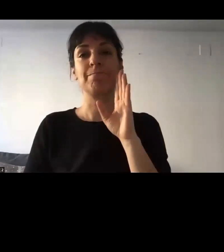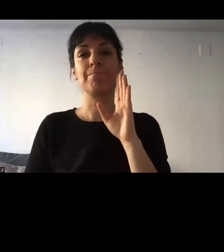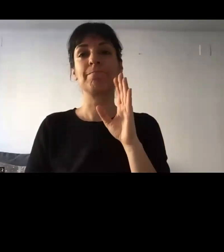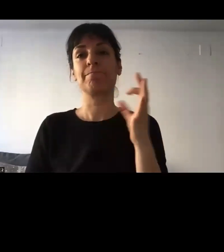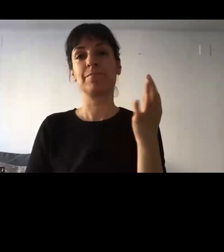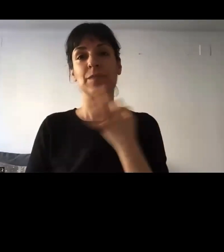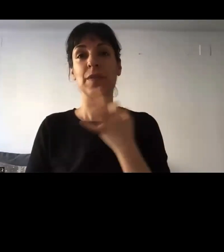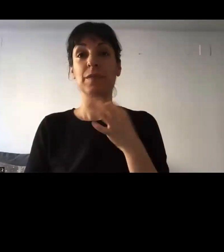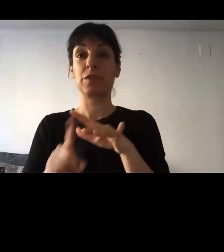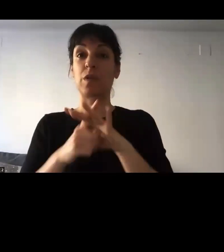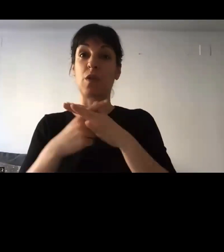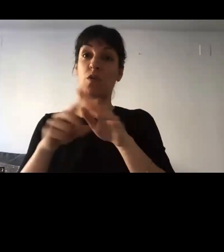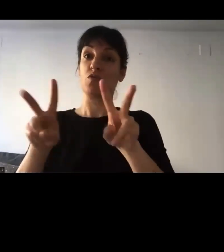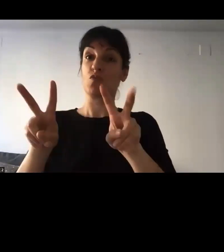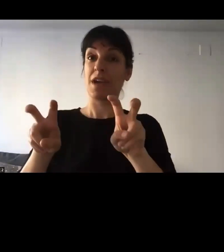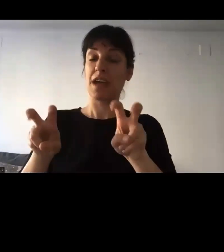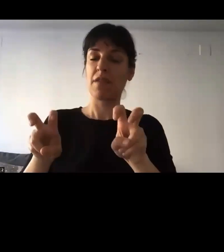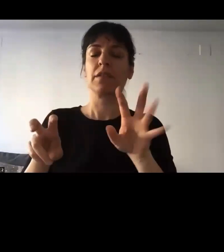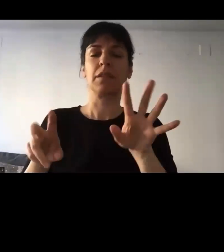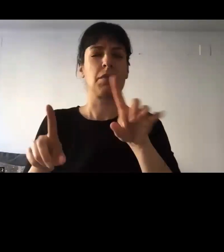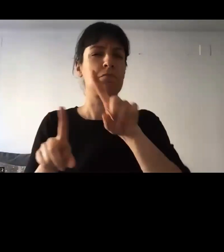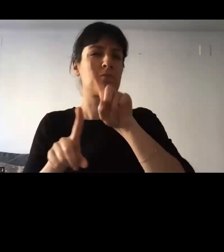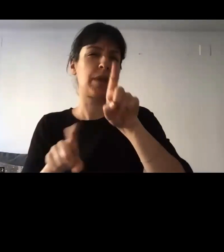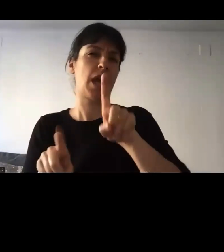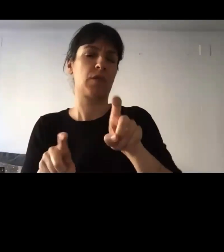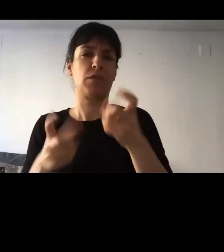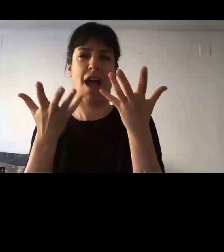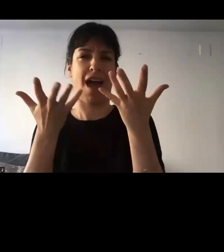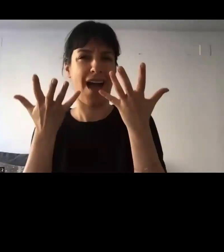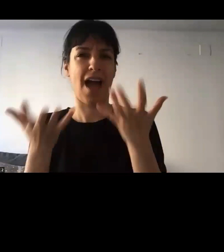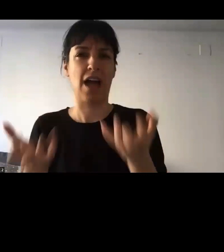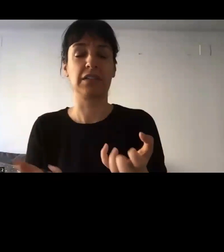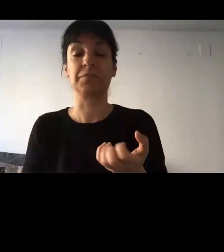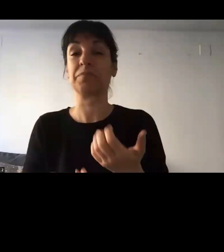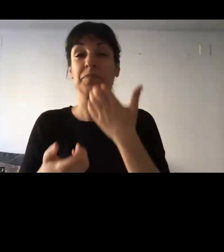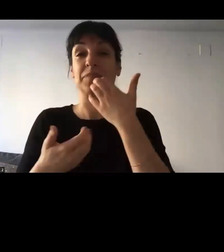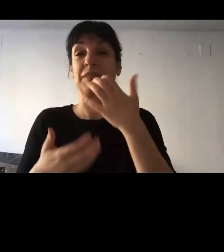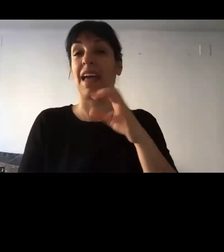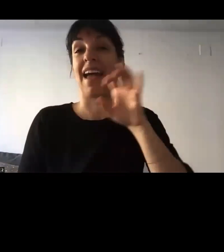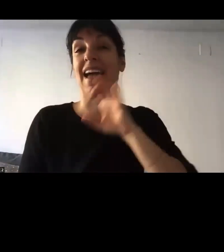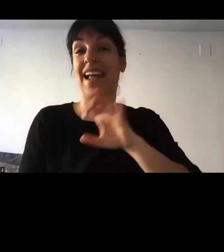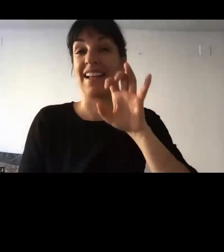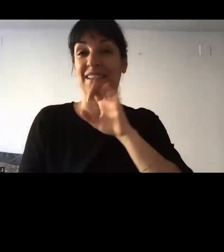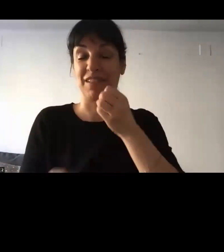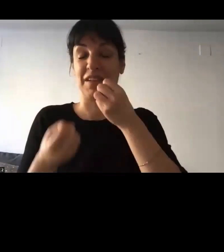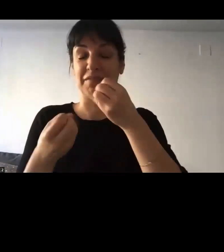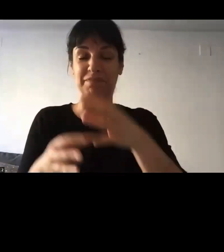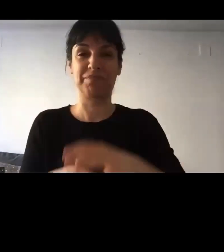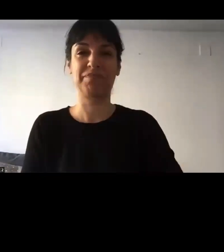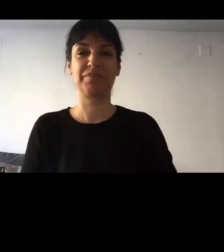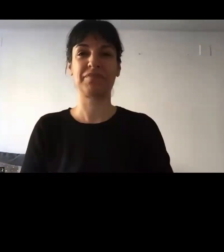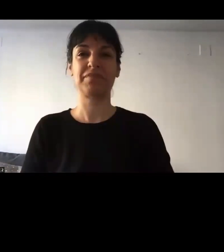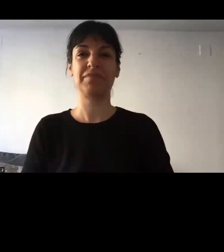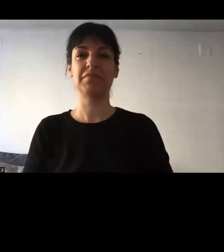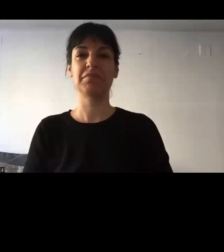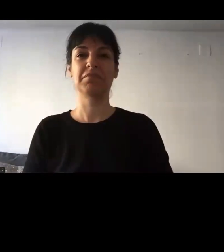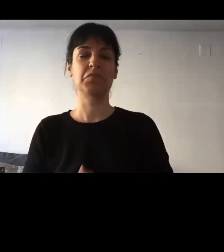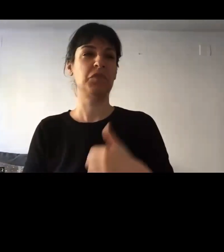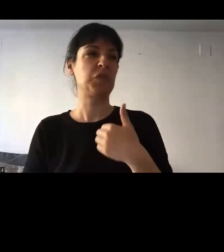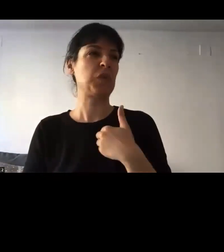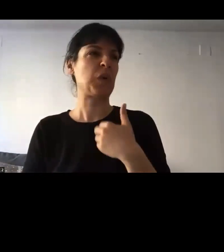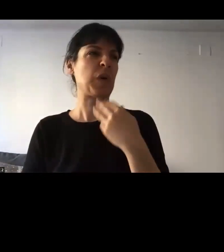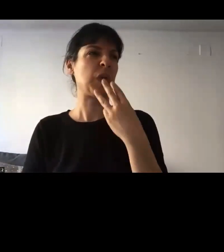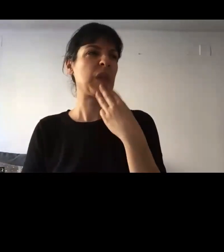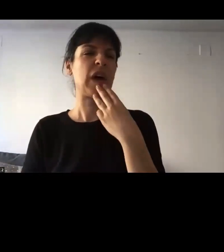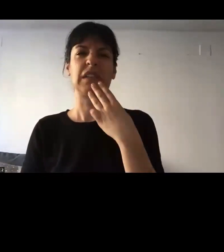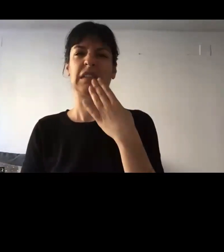nueva situación y a la vez muchas preguntas. Por contar una anécdota, una vez yo tendría menos de 3 años,